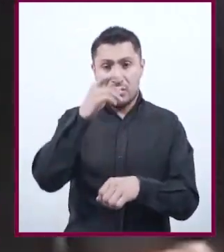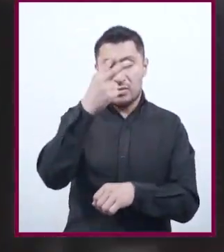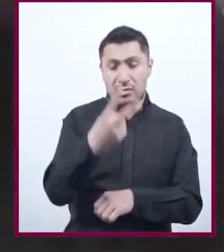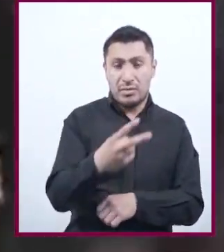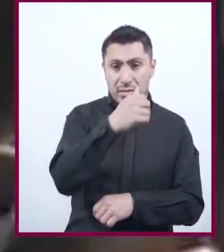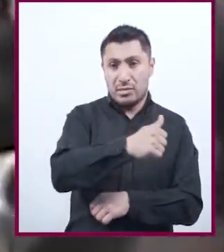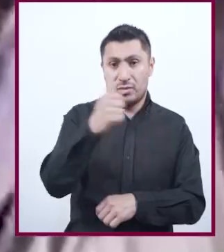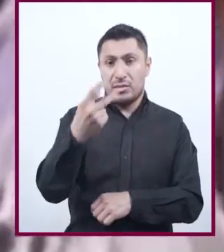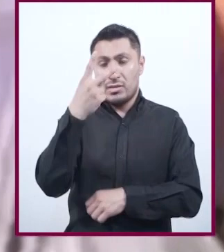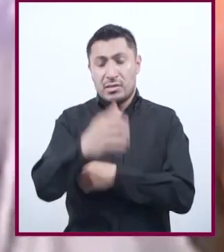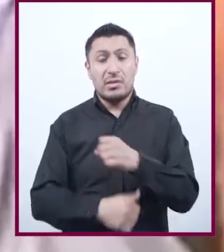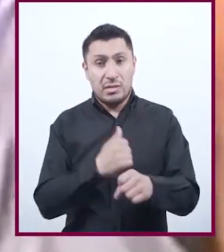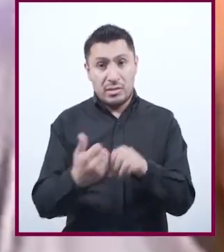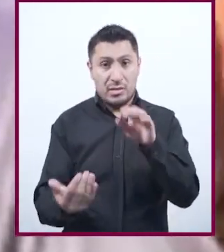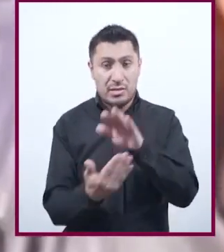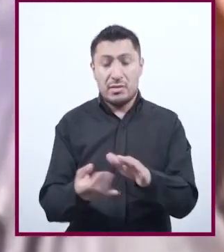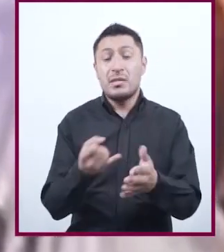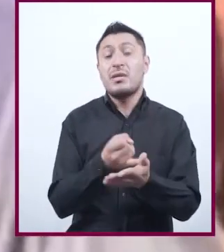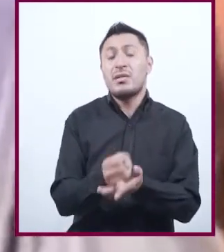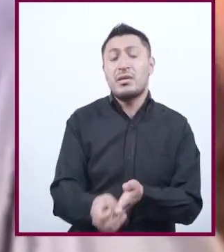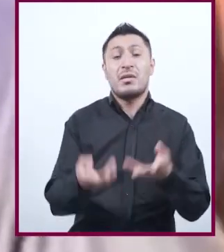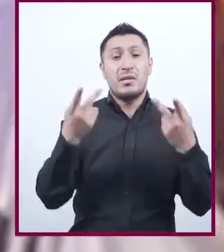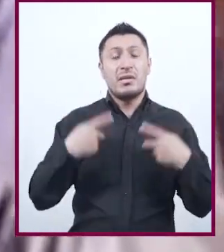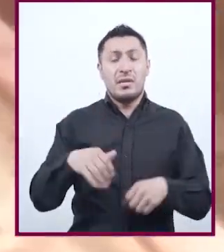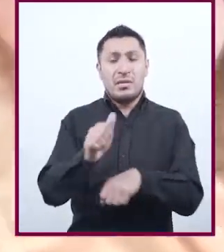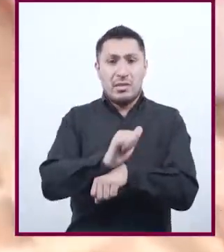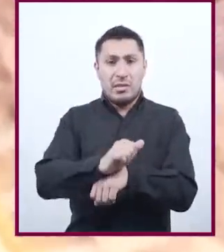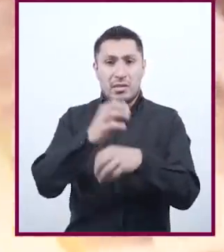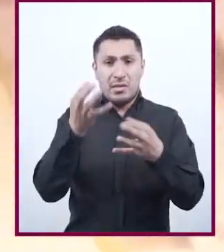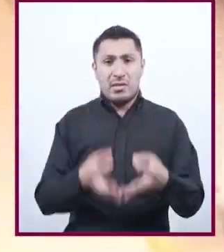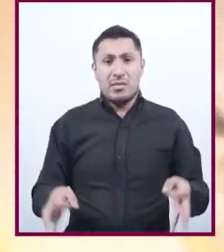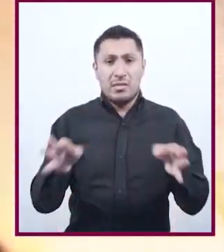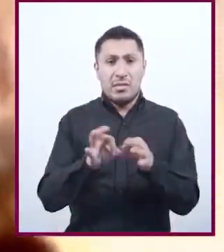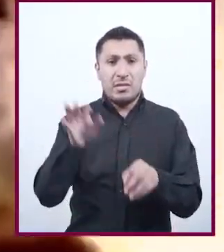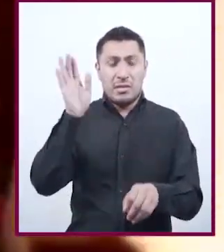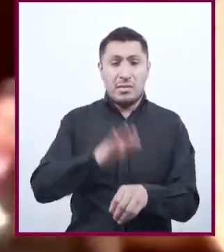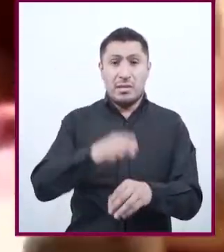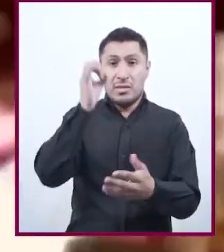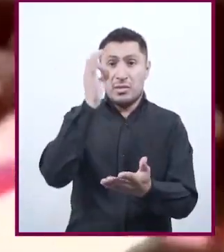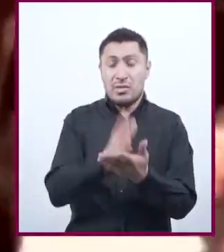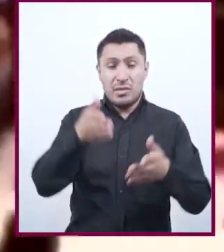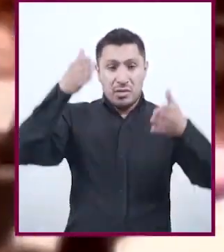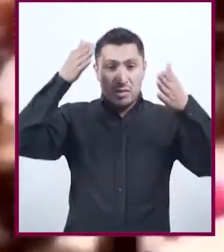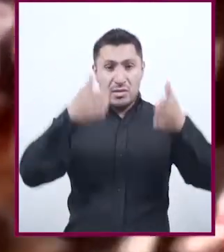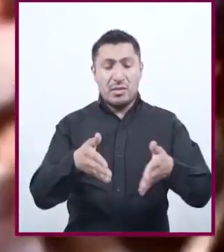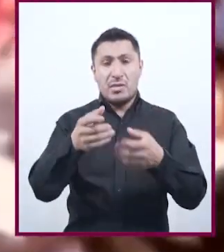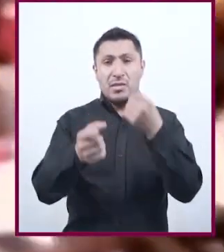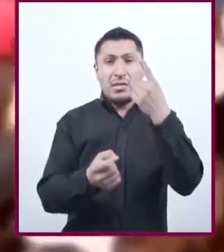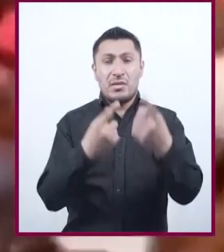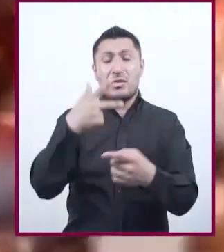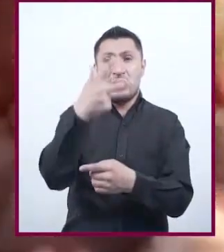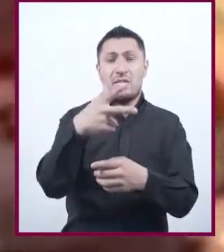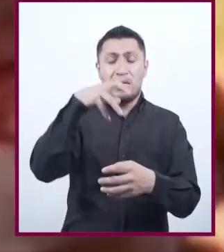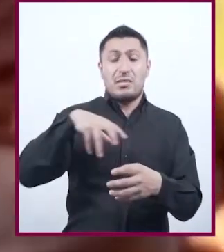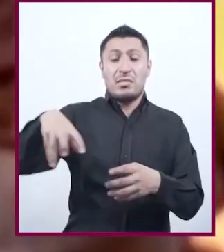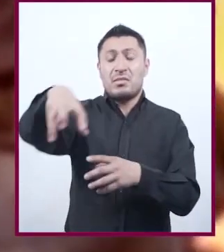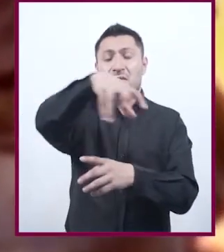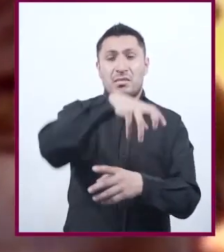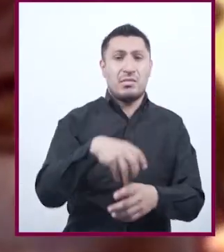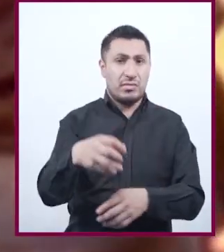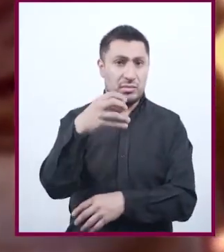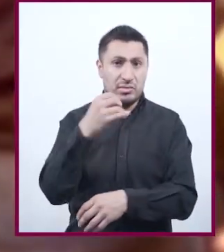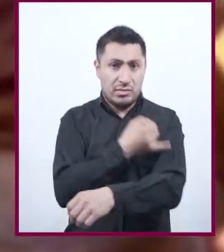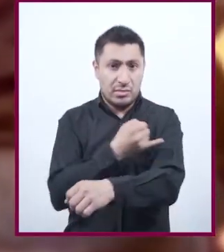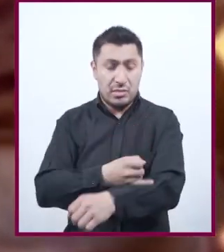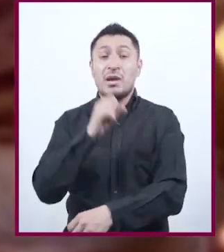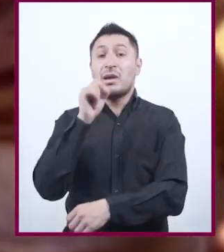actores principales sean originarios exclusivamente de alguno de los 8 barrios. Además, es importante tener más de